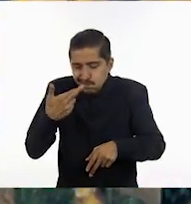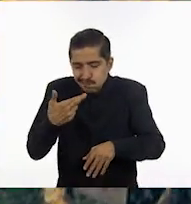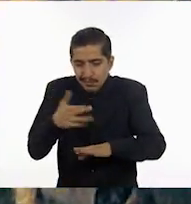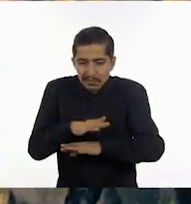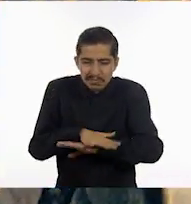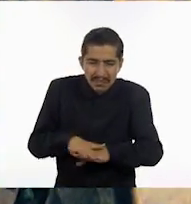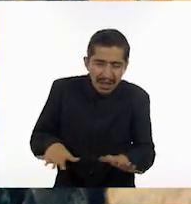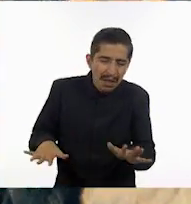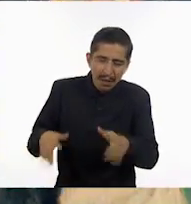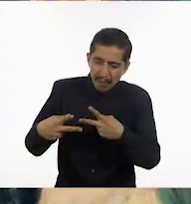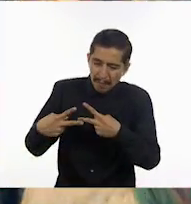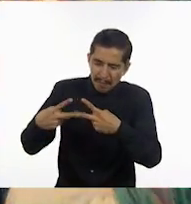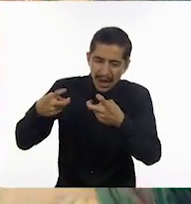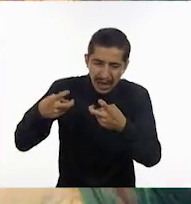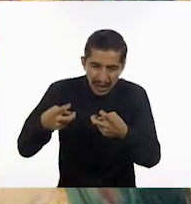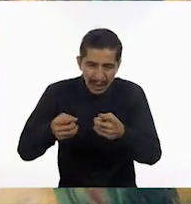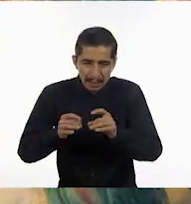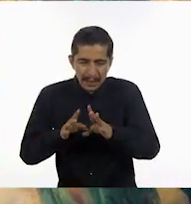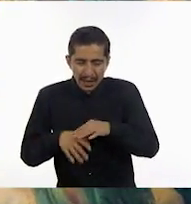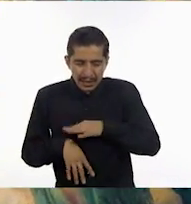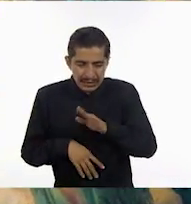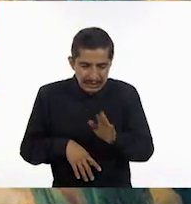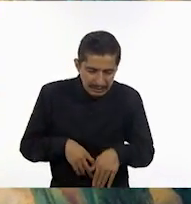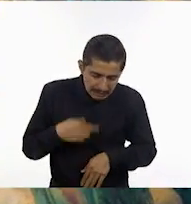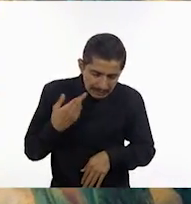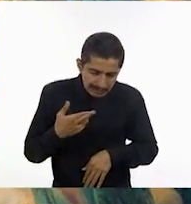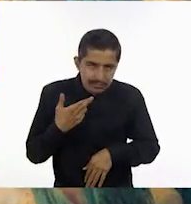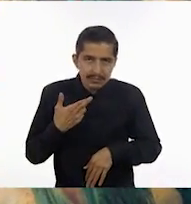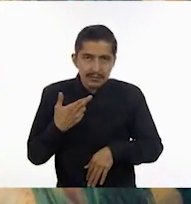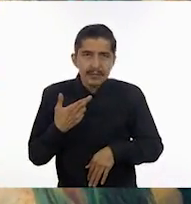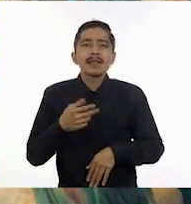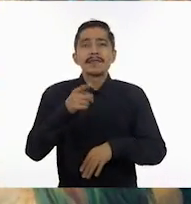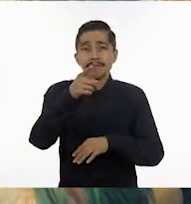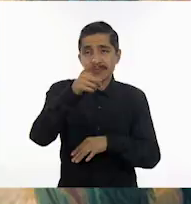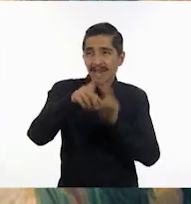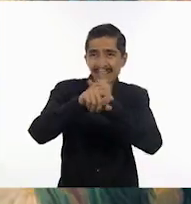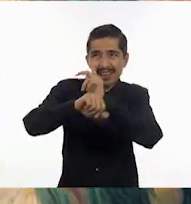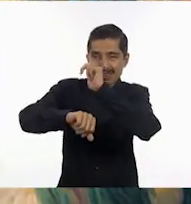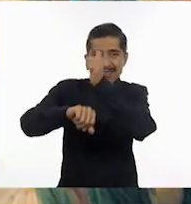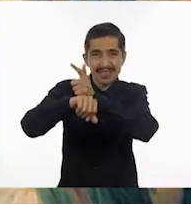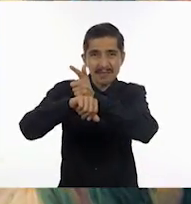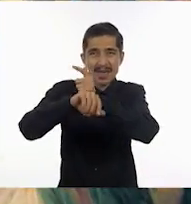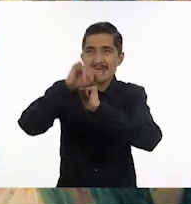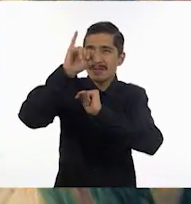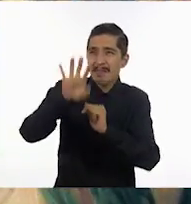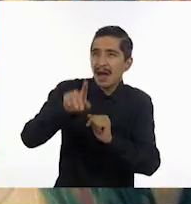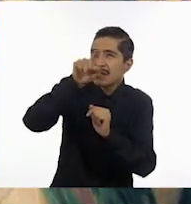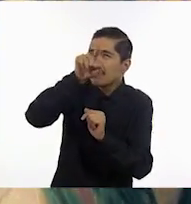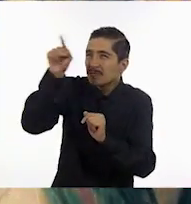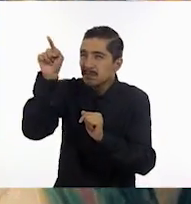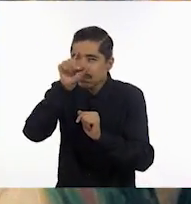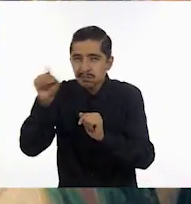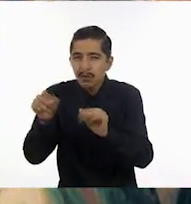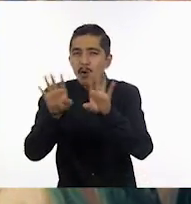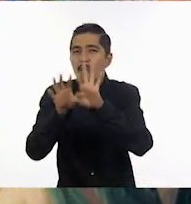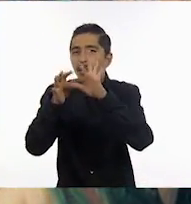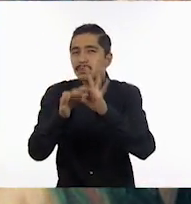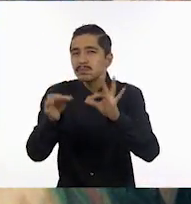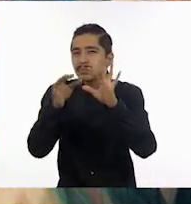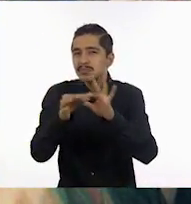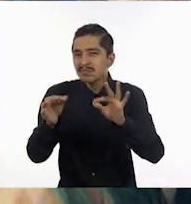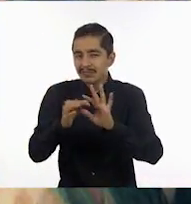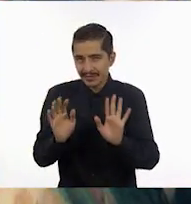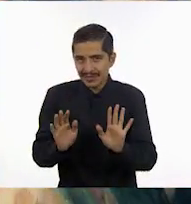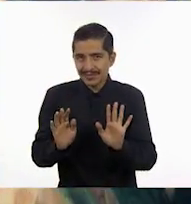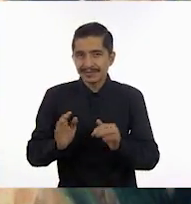ya ante el asalto. ¿Qué les parece si intentamos identificar ahora en la imagen los principales elementos de esta descripción? Sí,